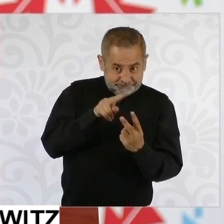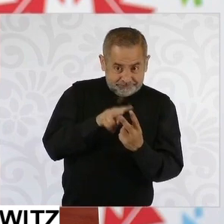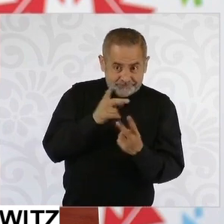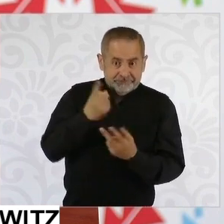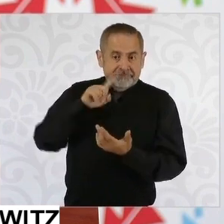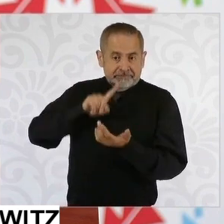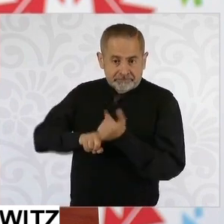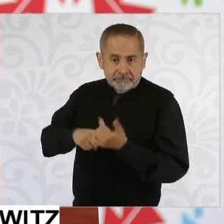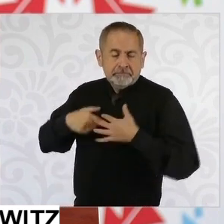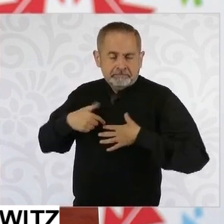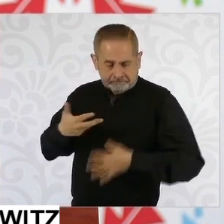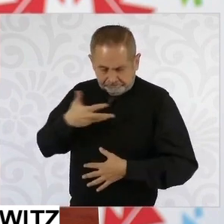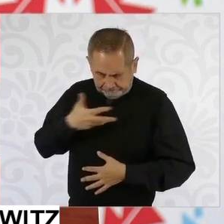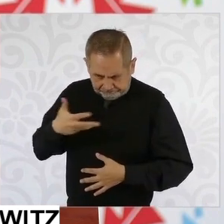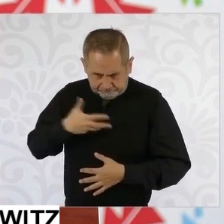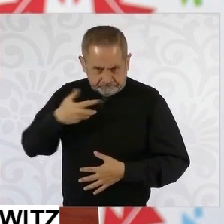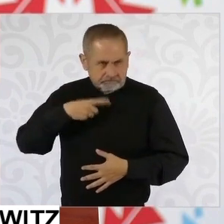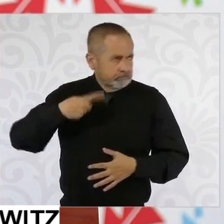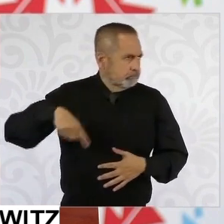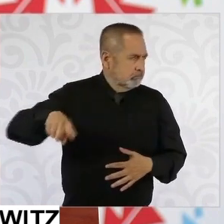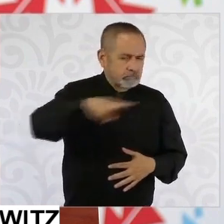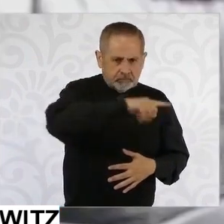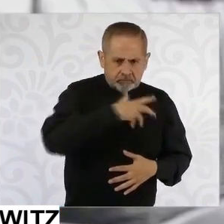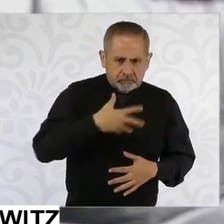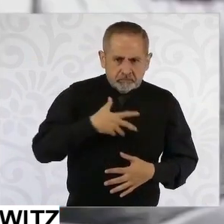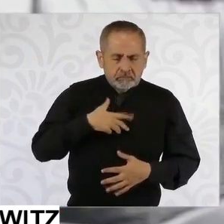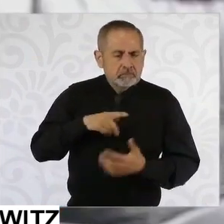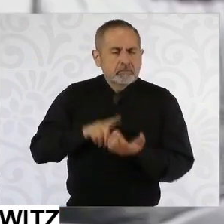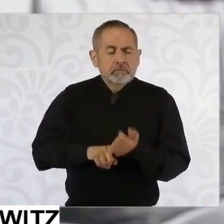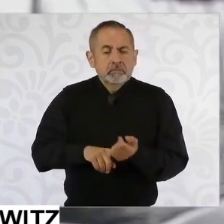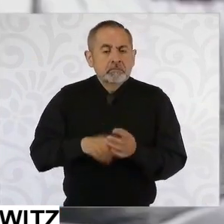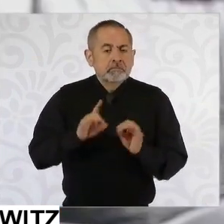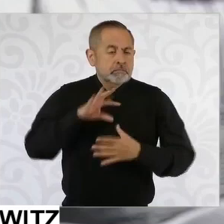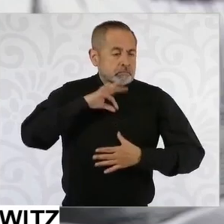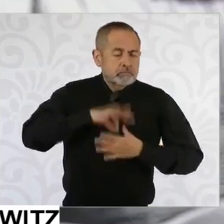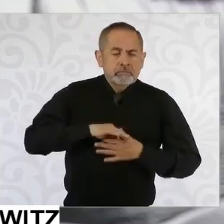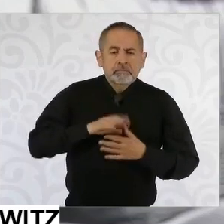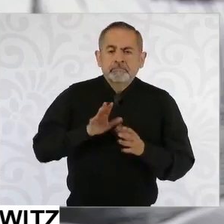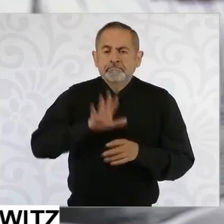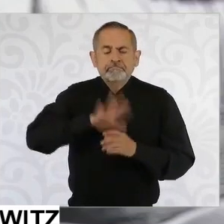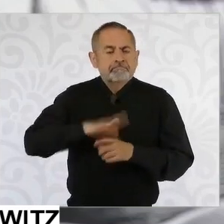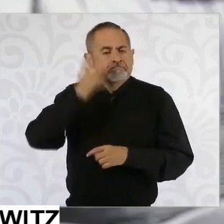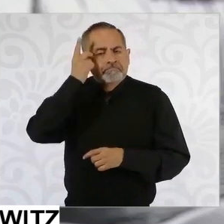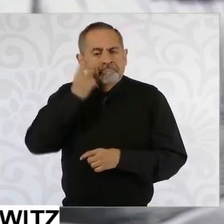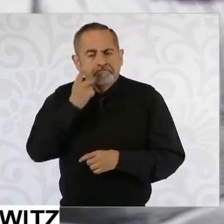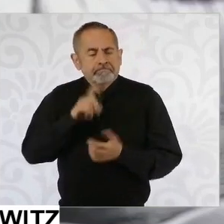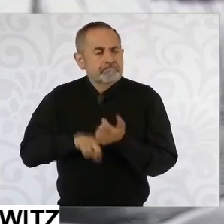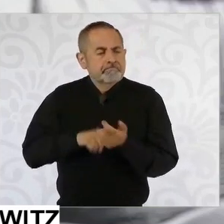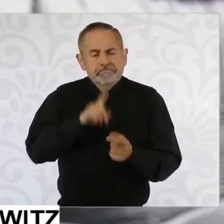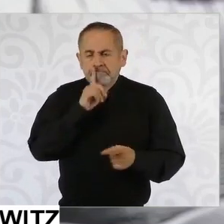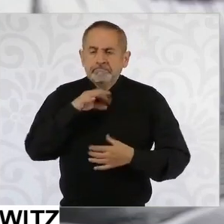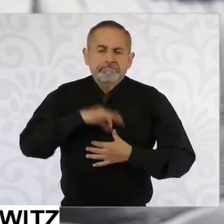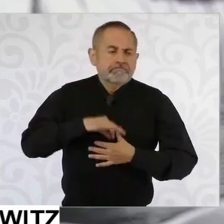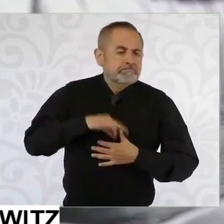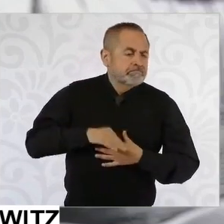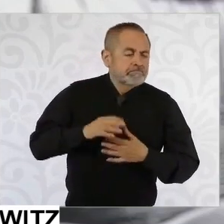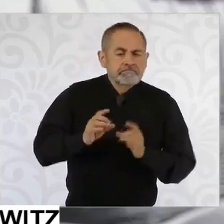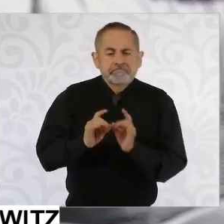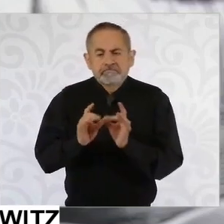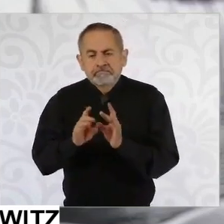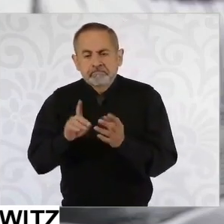y que se llaman bacterias oportunistas, que están asociadas, entre otras causas, a